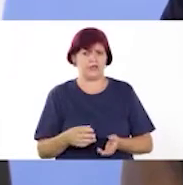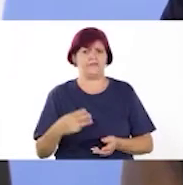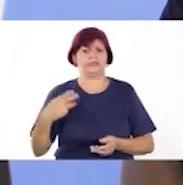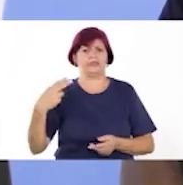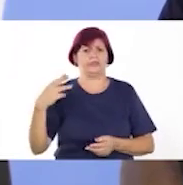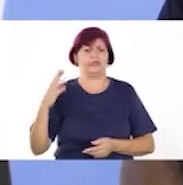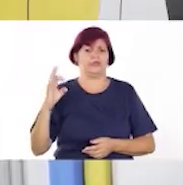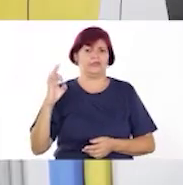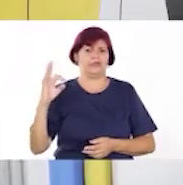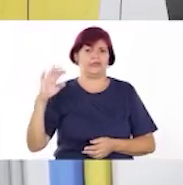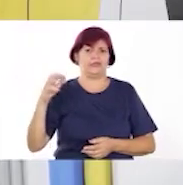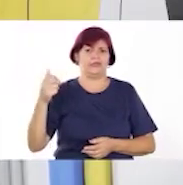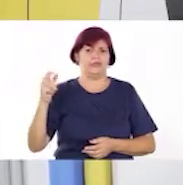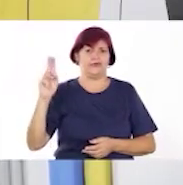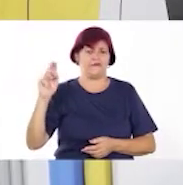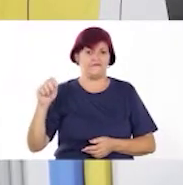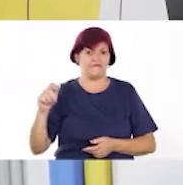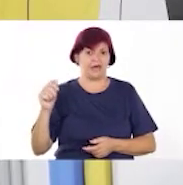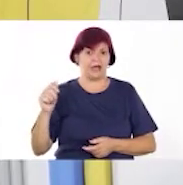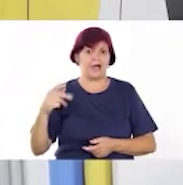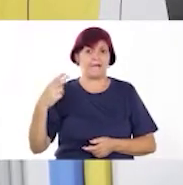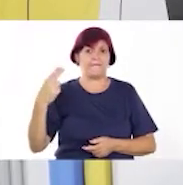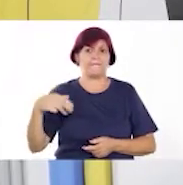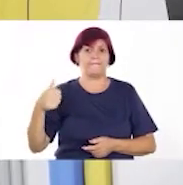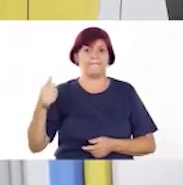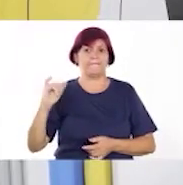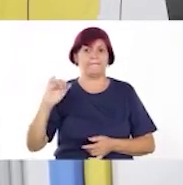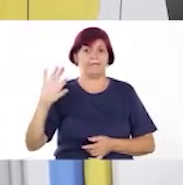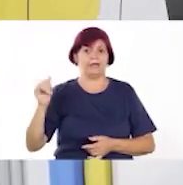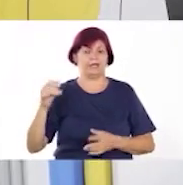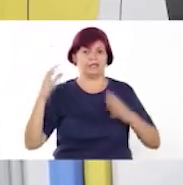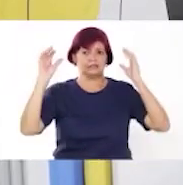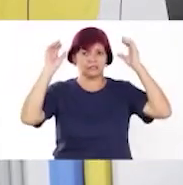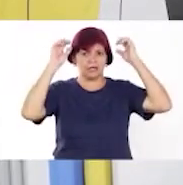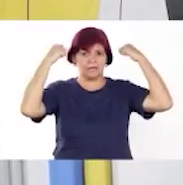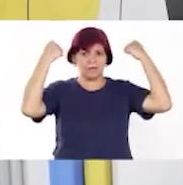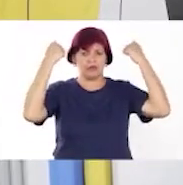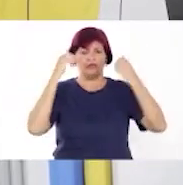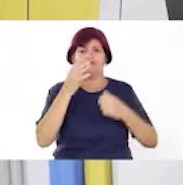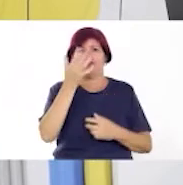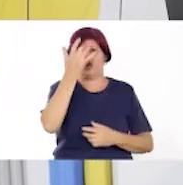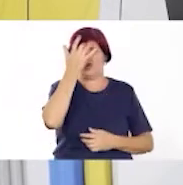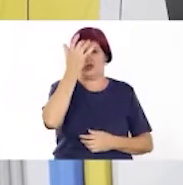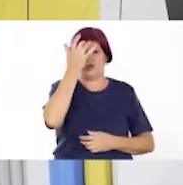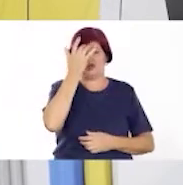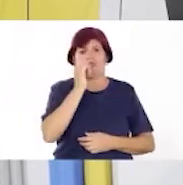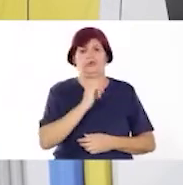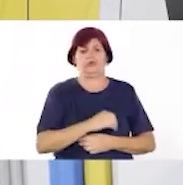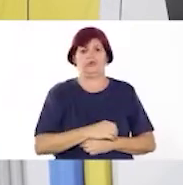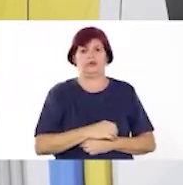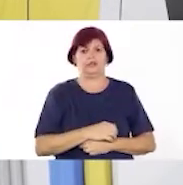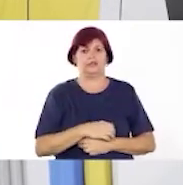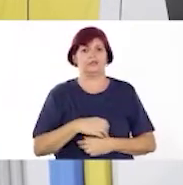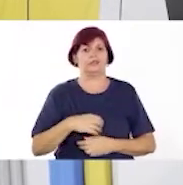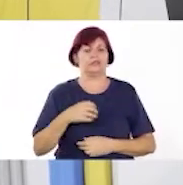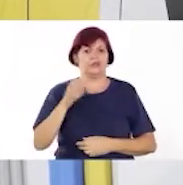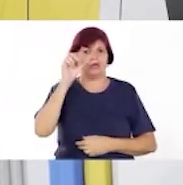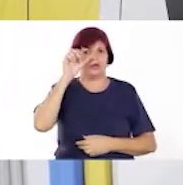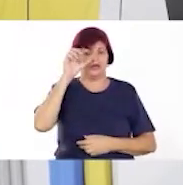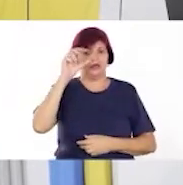País, Camilo Cienfuegos, Ernesto Guevara, Celia